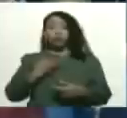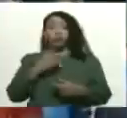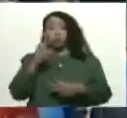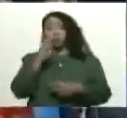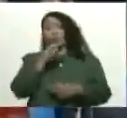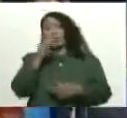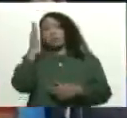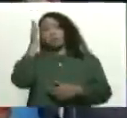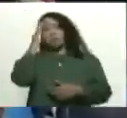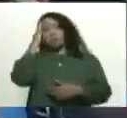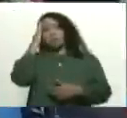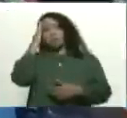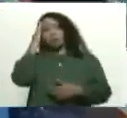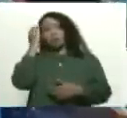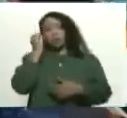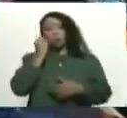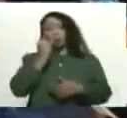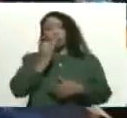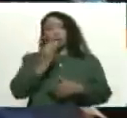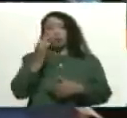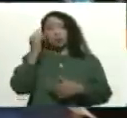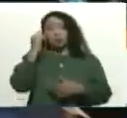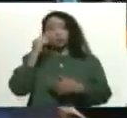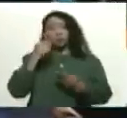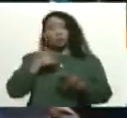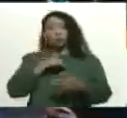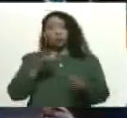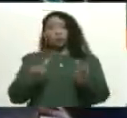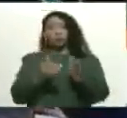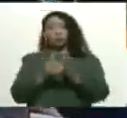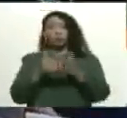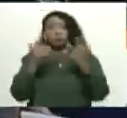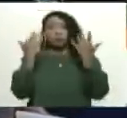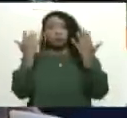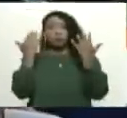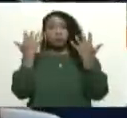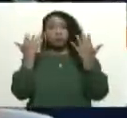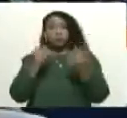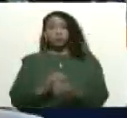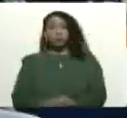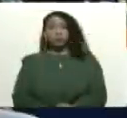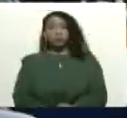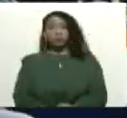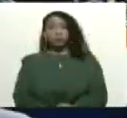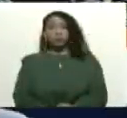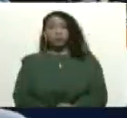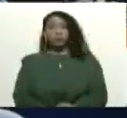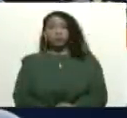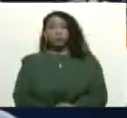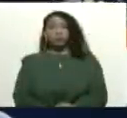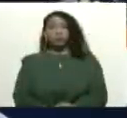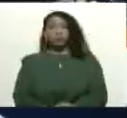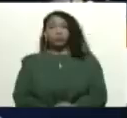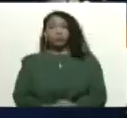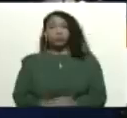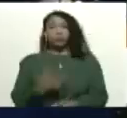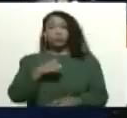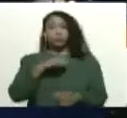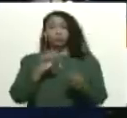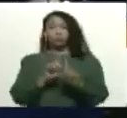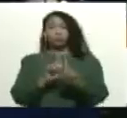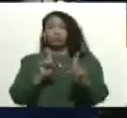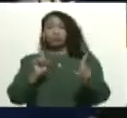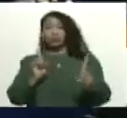sabremos cuánto dinero mantuvimos al margen de las manos iraní y cuánto petróleo mantuvimos alejado de